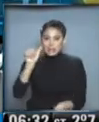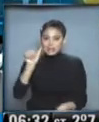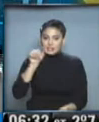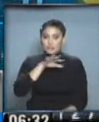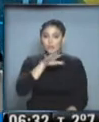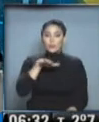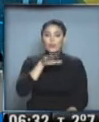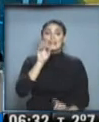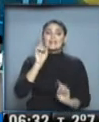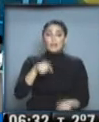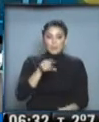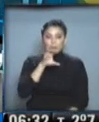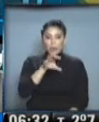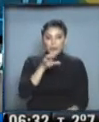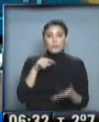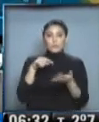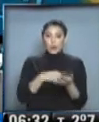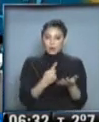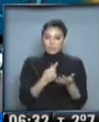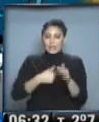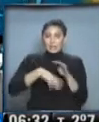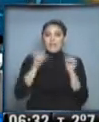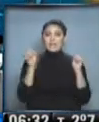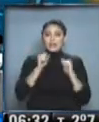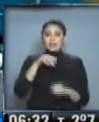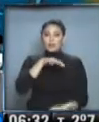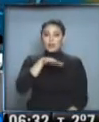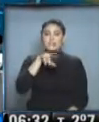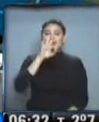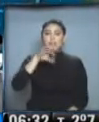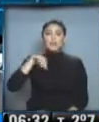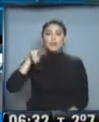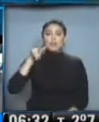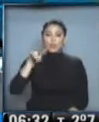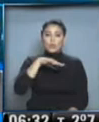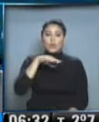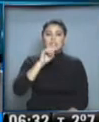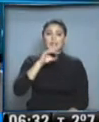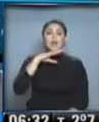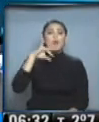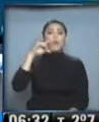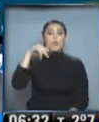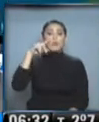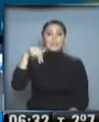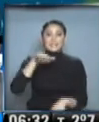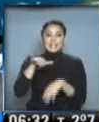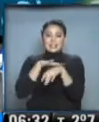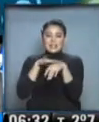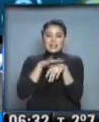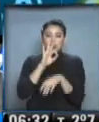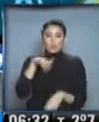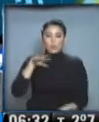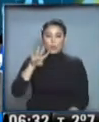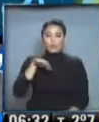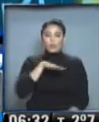En Junín, también en el noroeste de la provincia de Buenos Aires, el punto más frío es el noroeste, con 2 grados bajo cero de temperatura y 4 bajo cero de sensación térmica. Y en